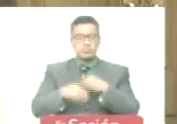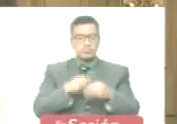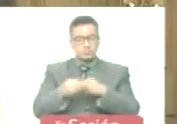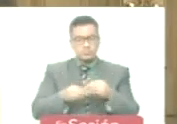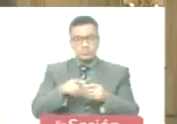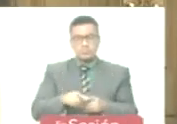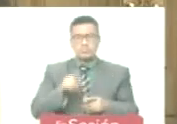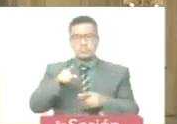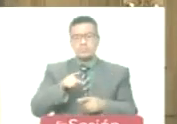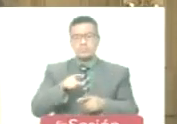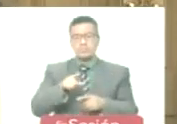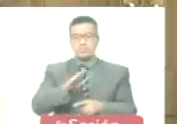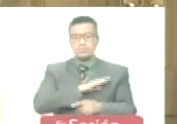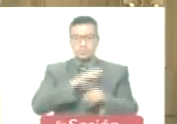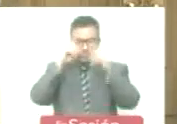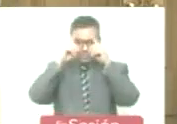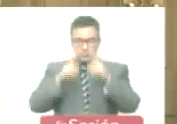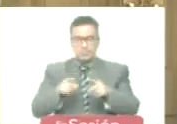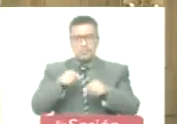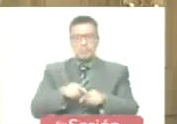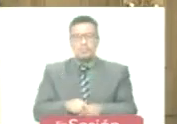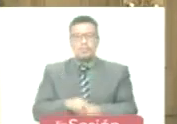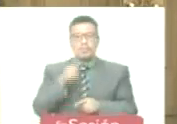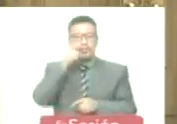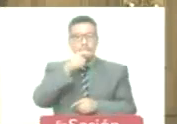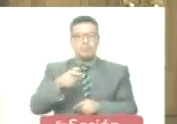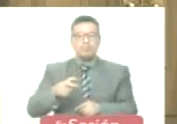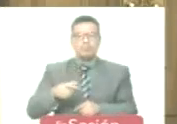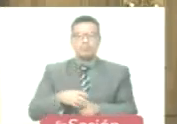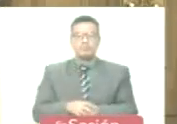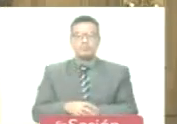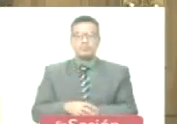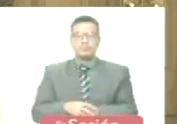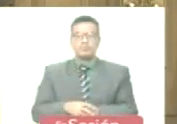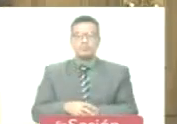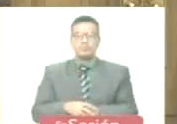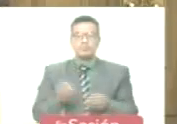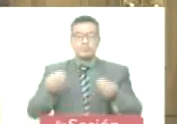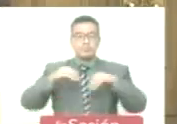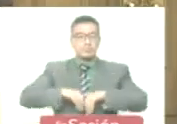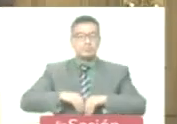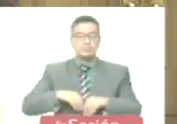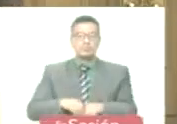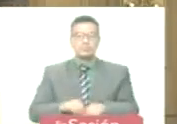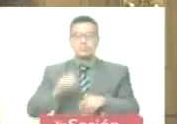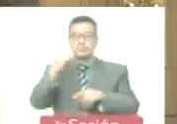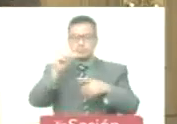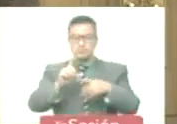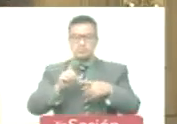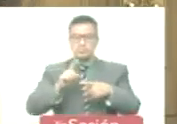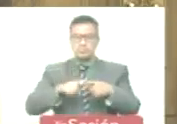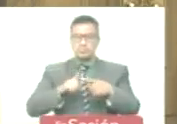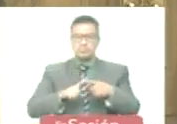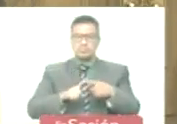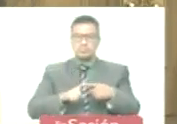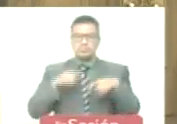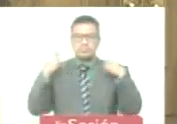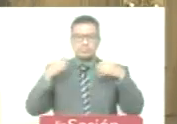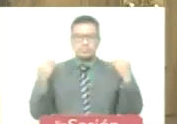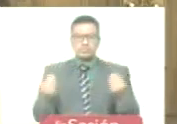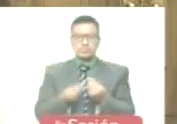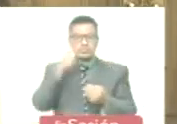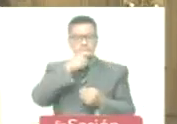afinando así la autodeterminación de los pueblos. Acuerda, primero, celebrar junto al